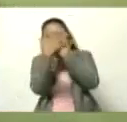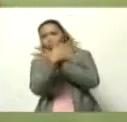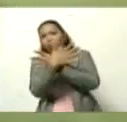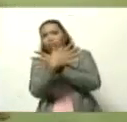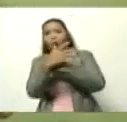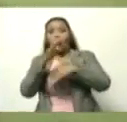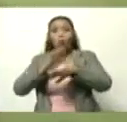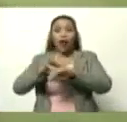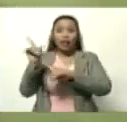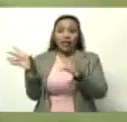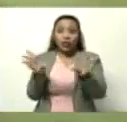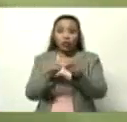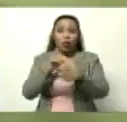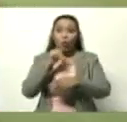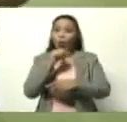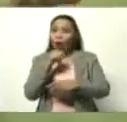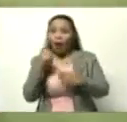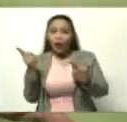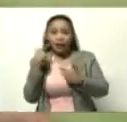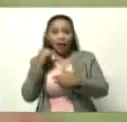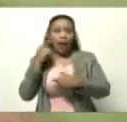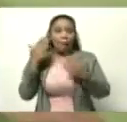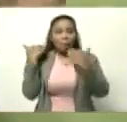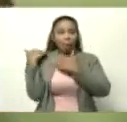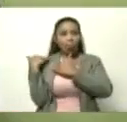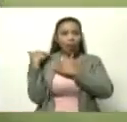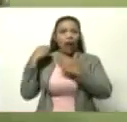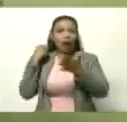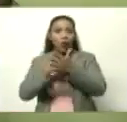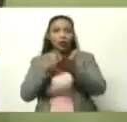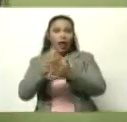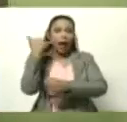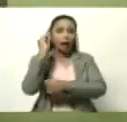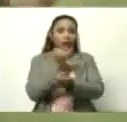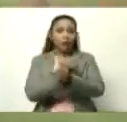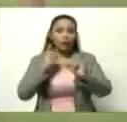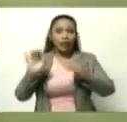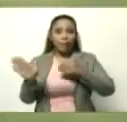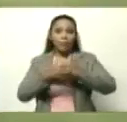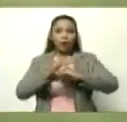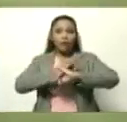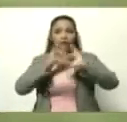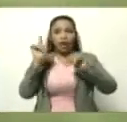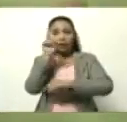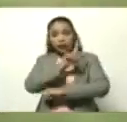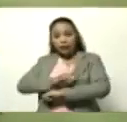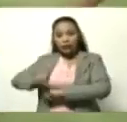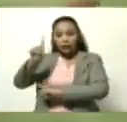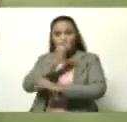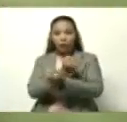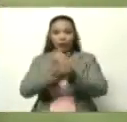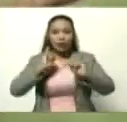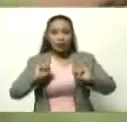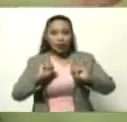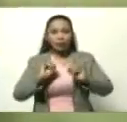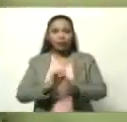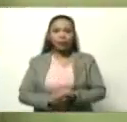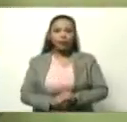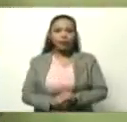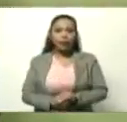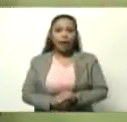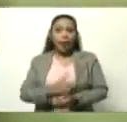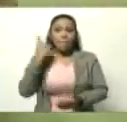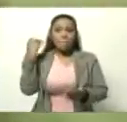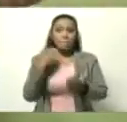pese digamos a la lucha por la independencia que se cierra el ciclo de la independencia concluye en